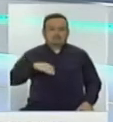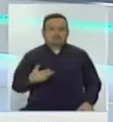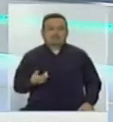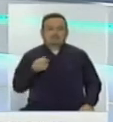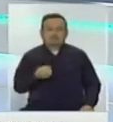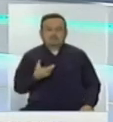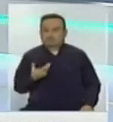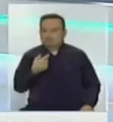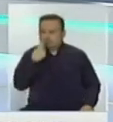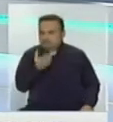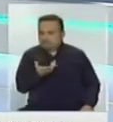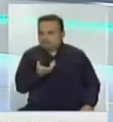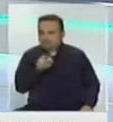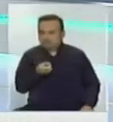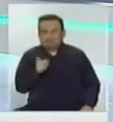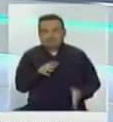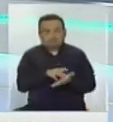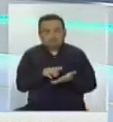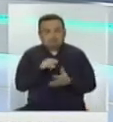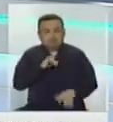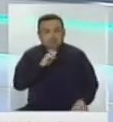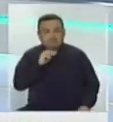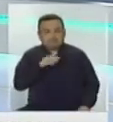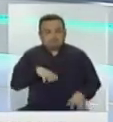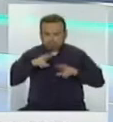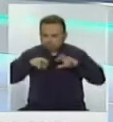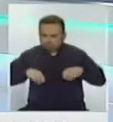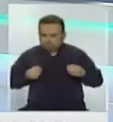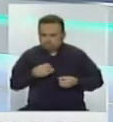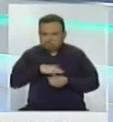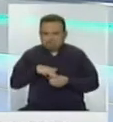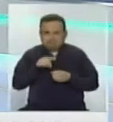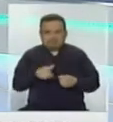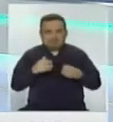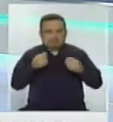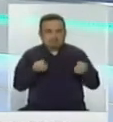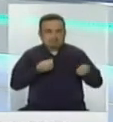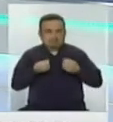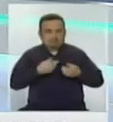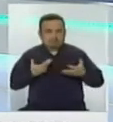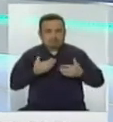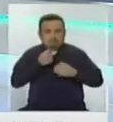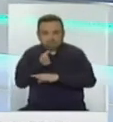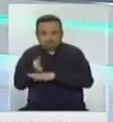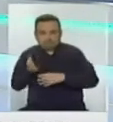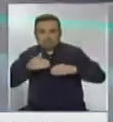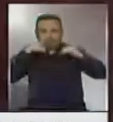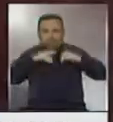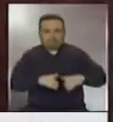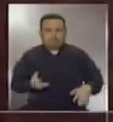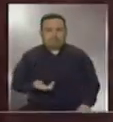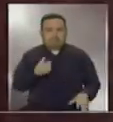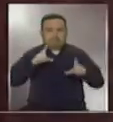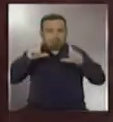números. Vamos a escuchar a un economista de la UTEM que hace un análisis de lo que está ocurriendo con este desplome de las ventas del comercio. La